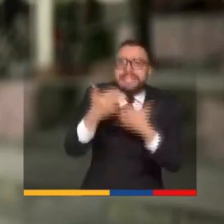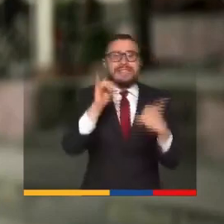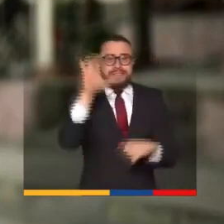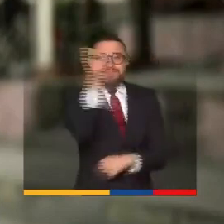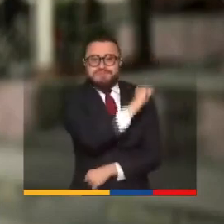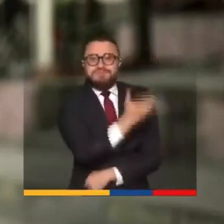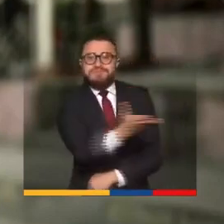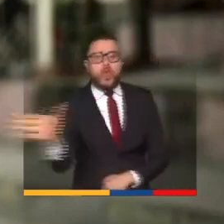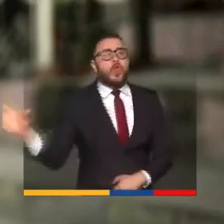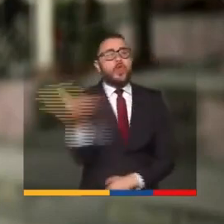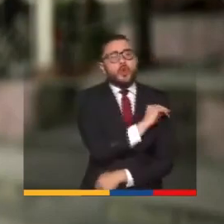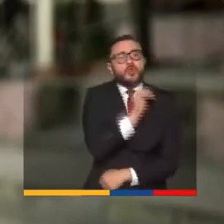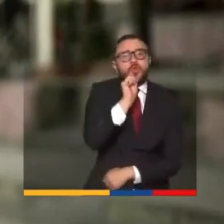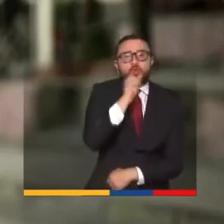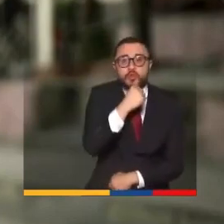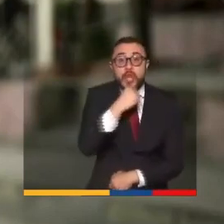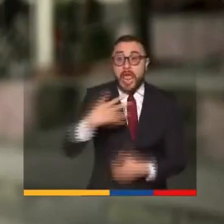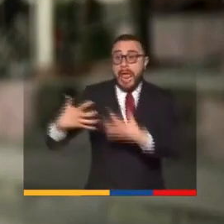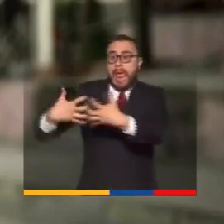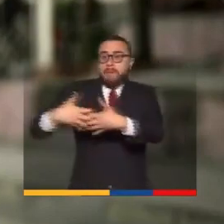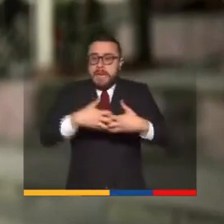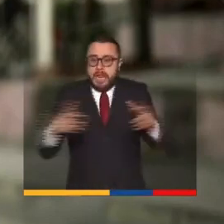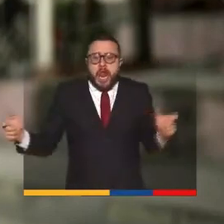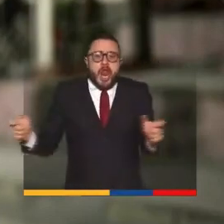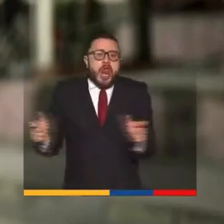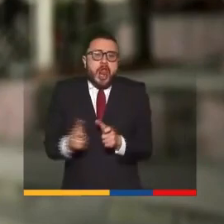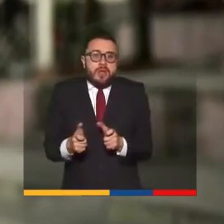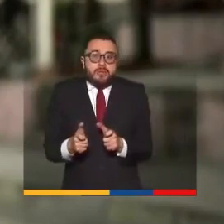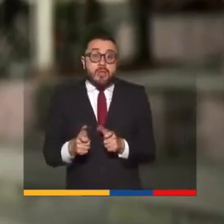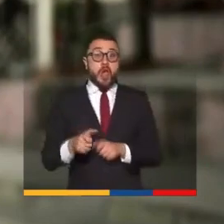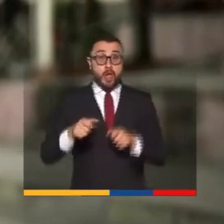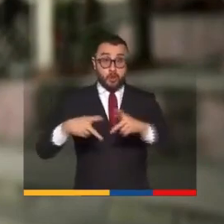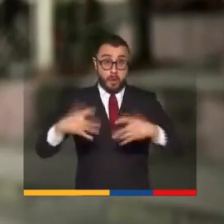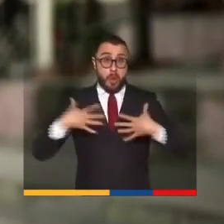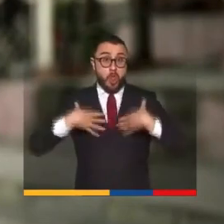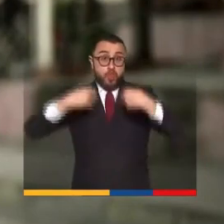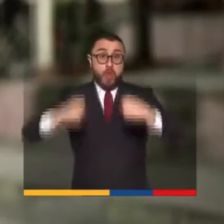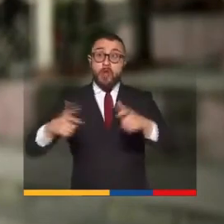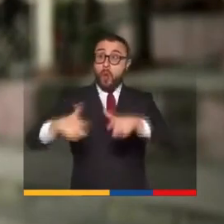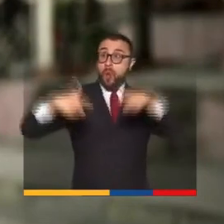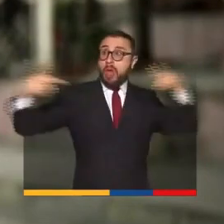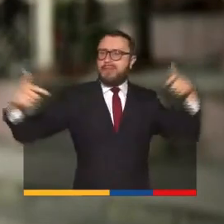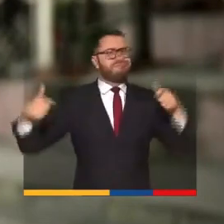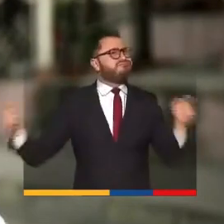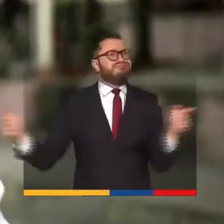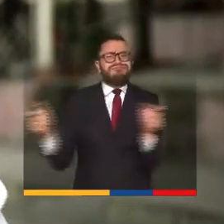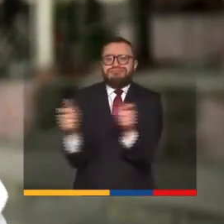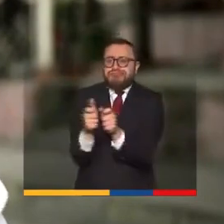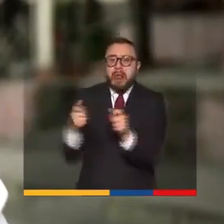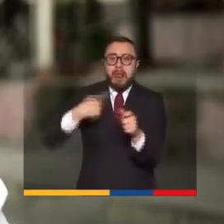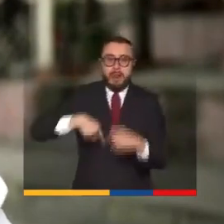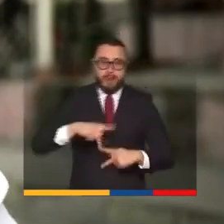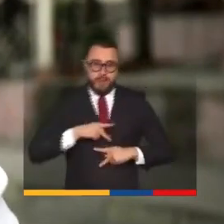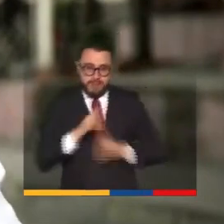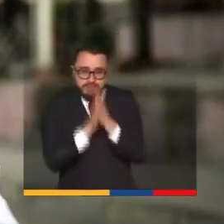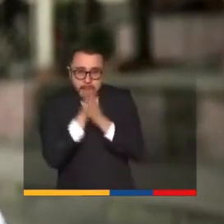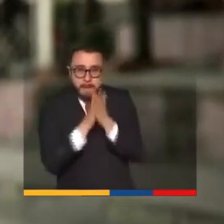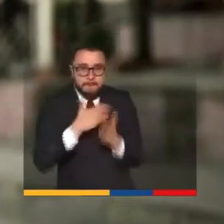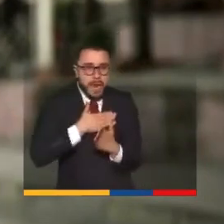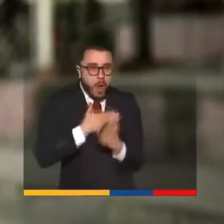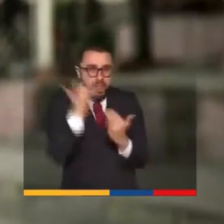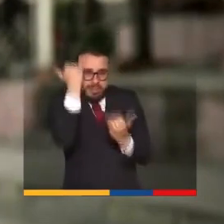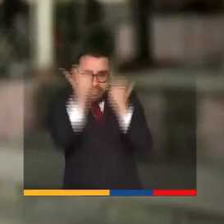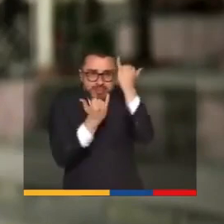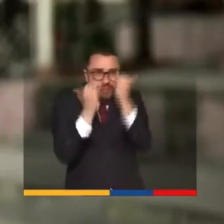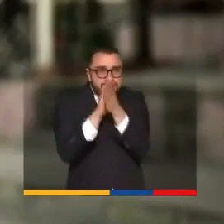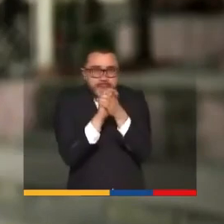pocas empresas en manos de unos pocos pueden fijar precios que benefician sus propios intereses y